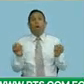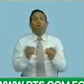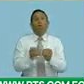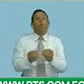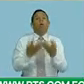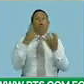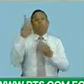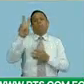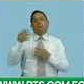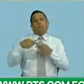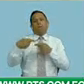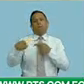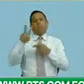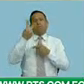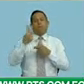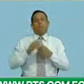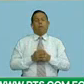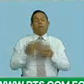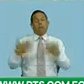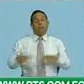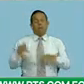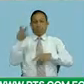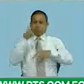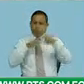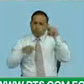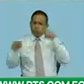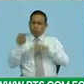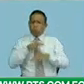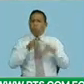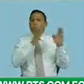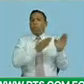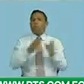audiencia de evaluación y preparatoria a juicio, informó Héctor Romero.